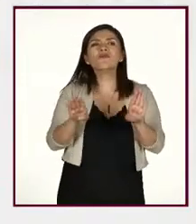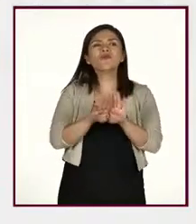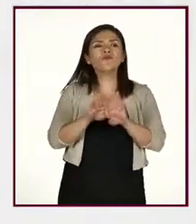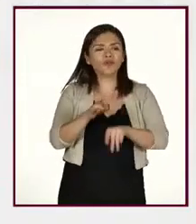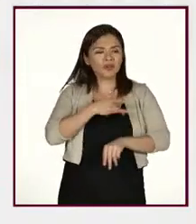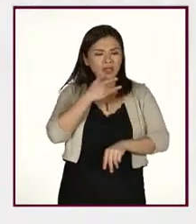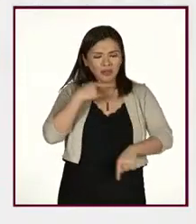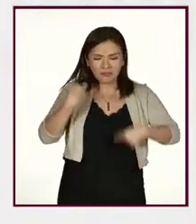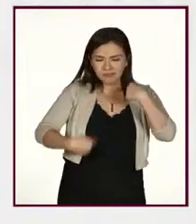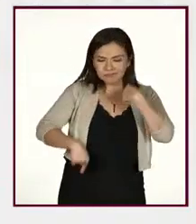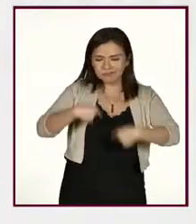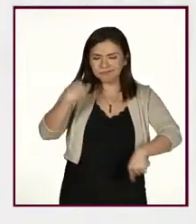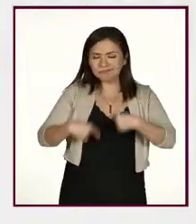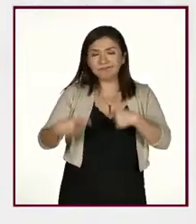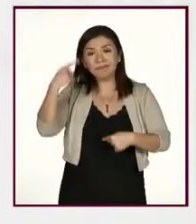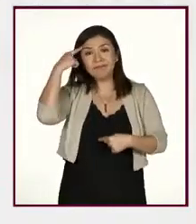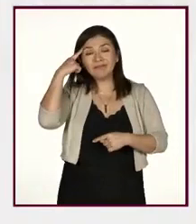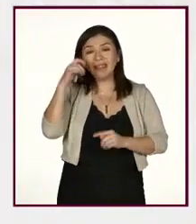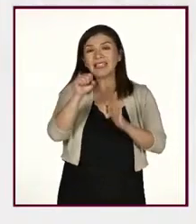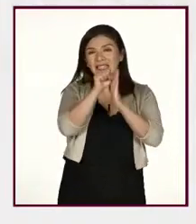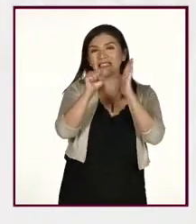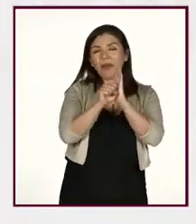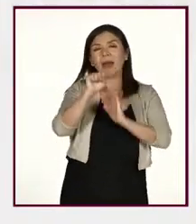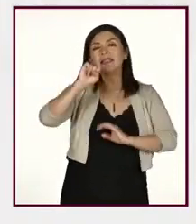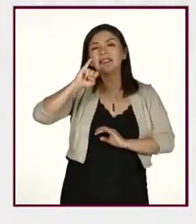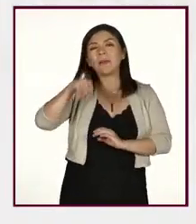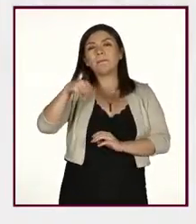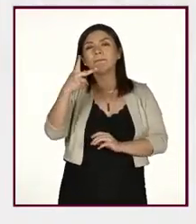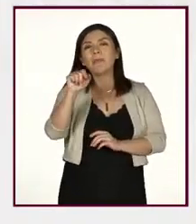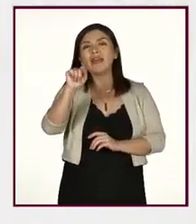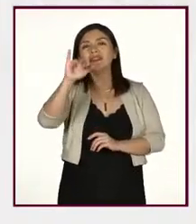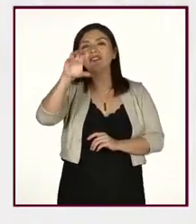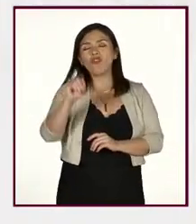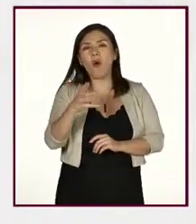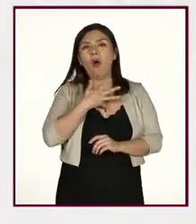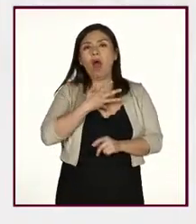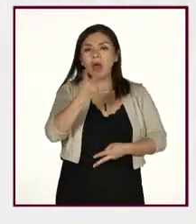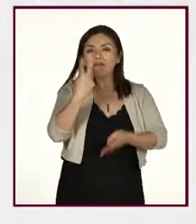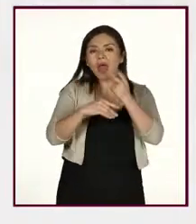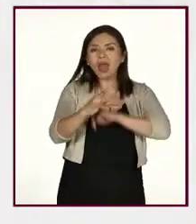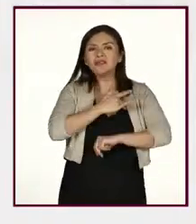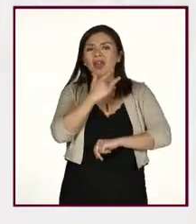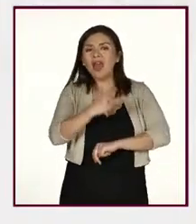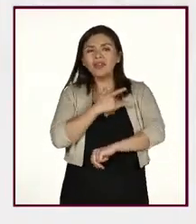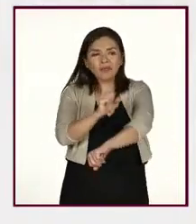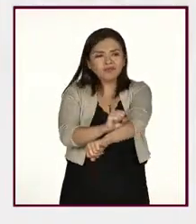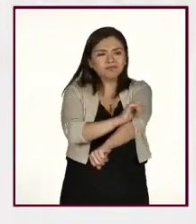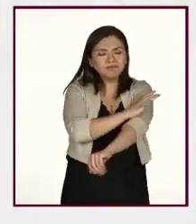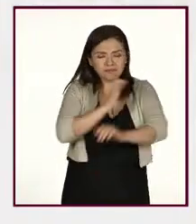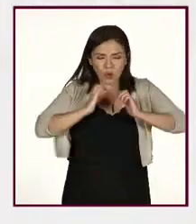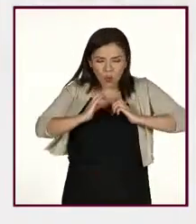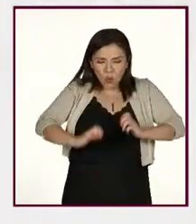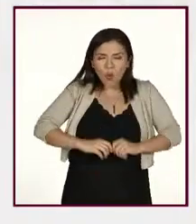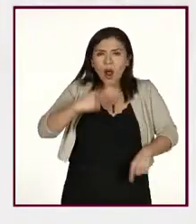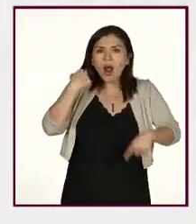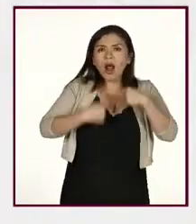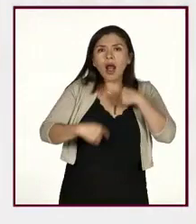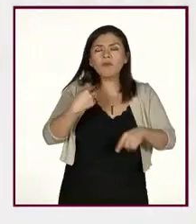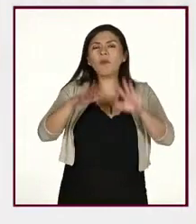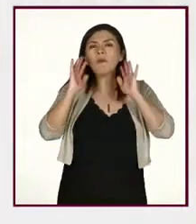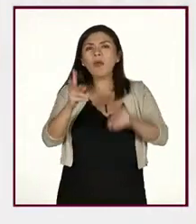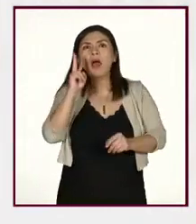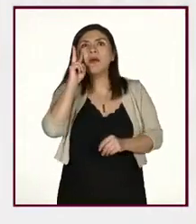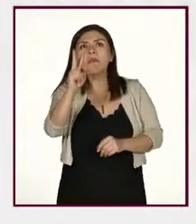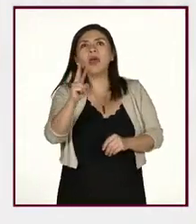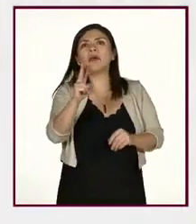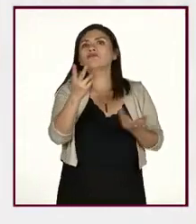de activación simpático, ¿no? Entonces, que genera toda esta sintomatología también a nivel físico y empezamos a observar